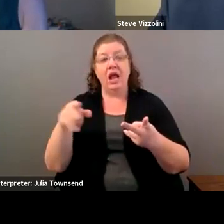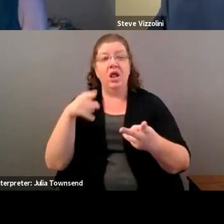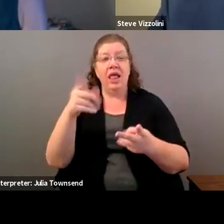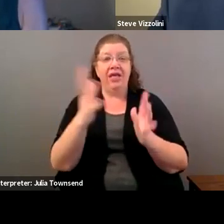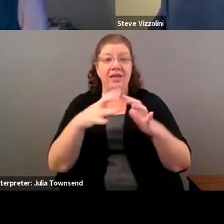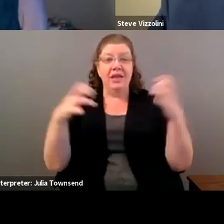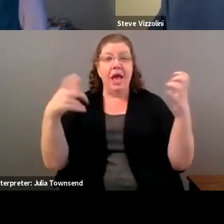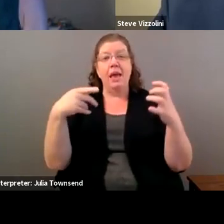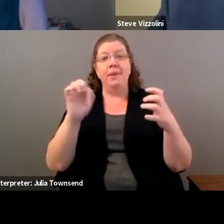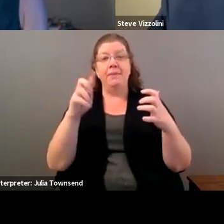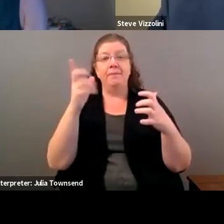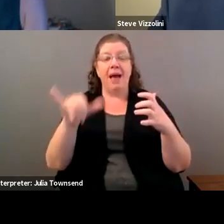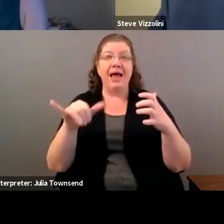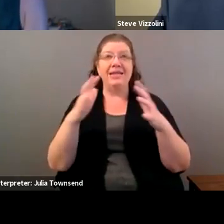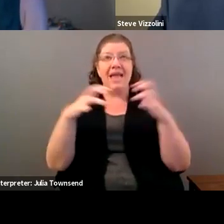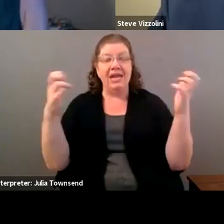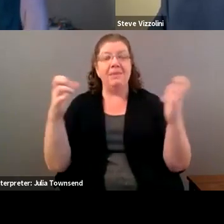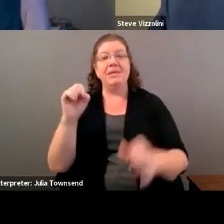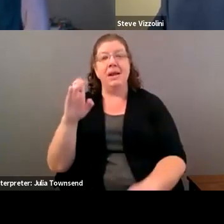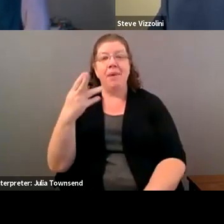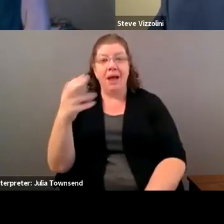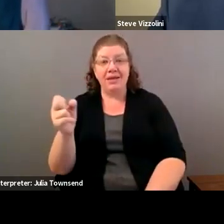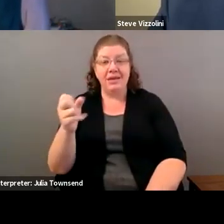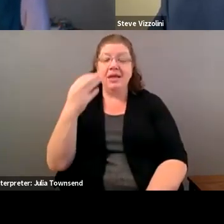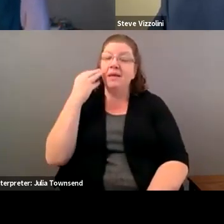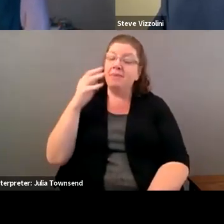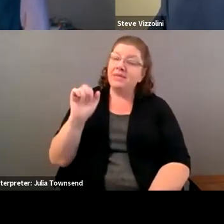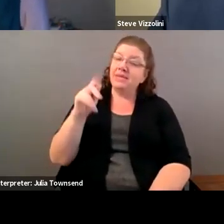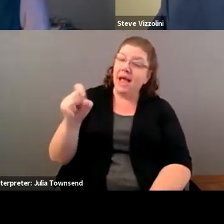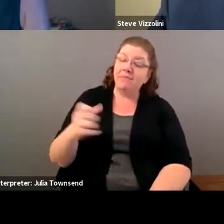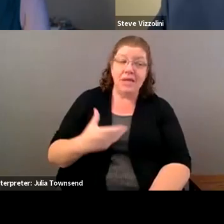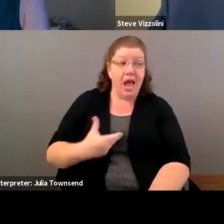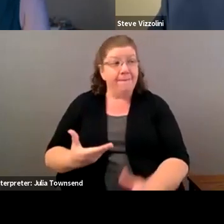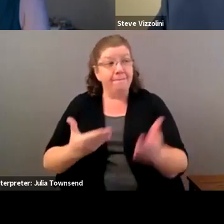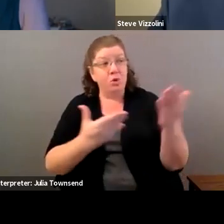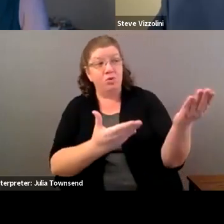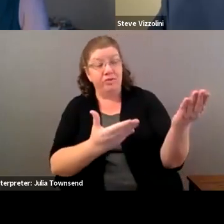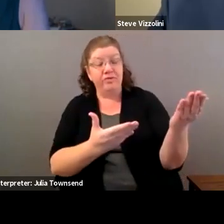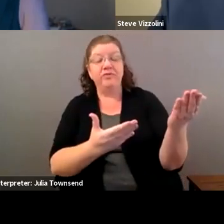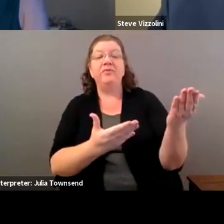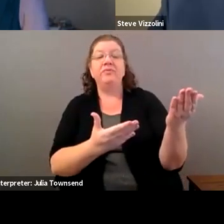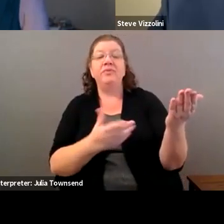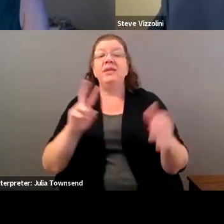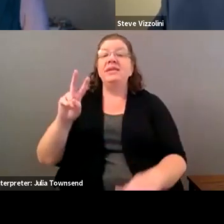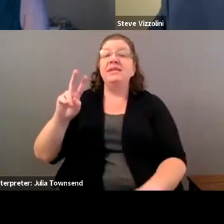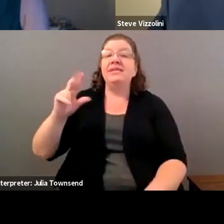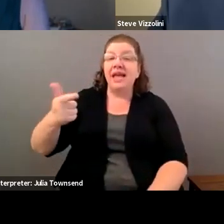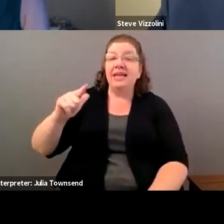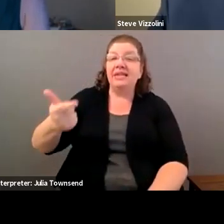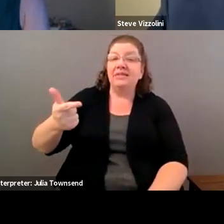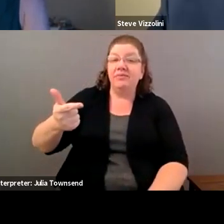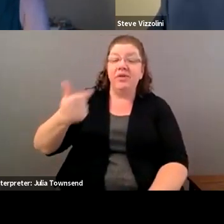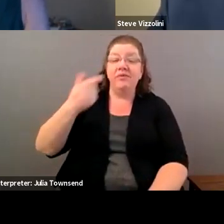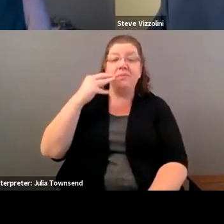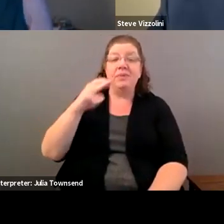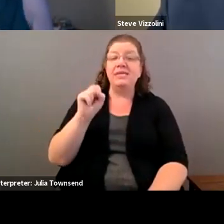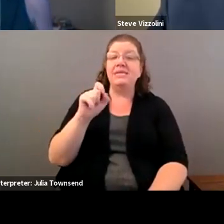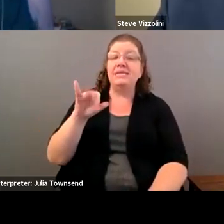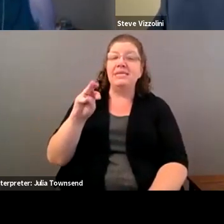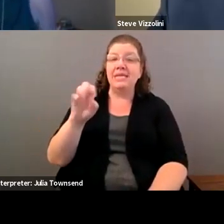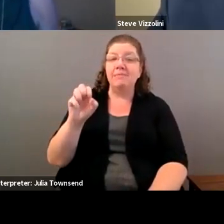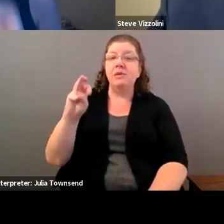para aceptar el nombramiento de el túnel el estadio y la pista muy bien se